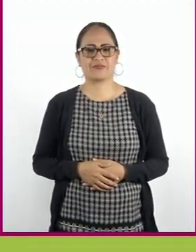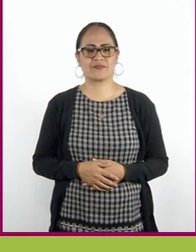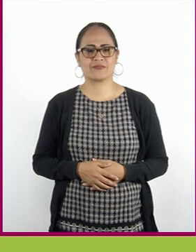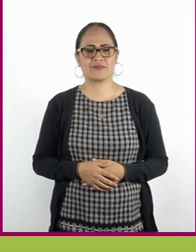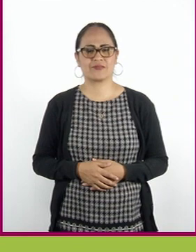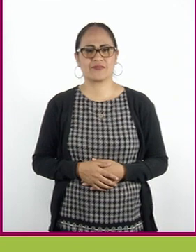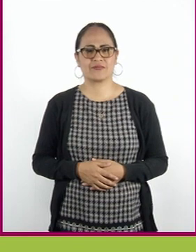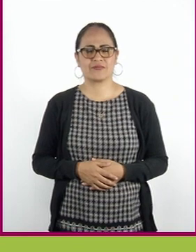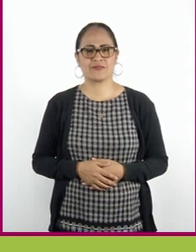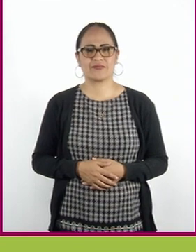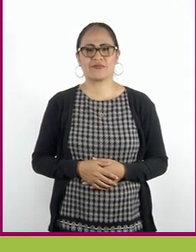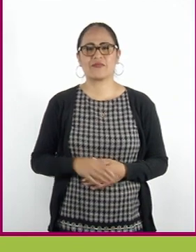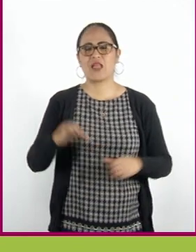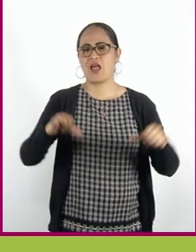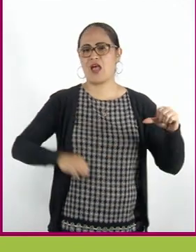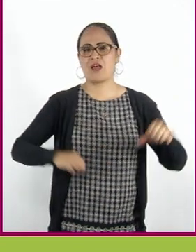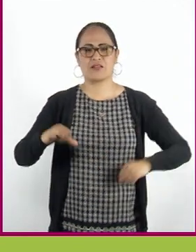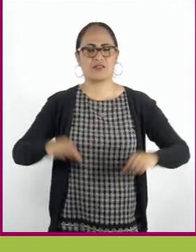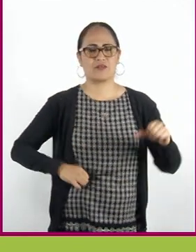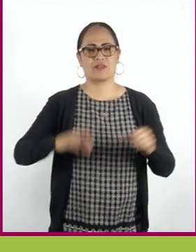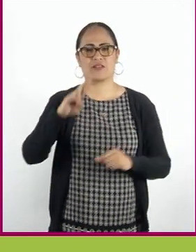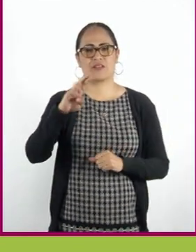Este es el reto.